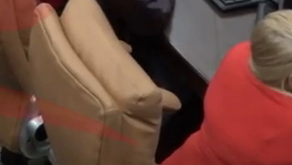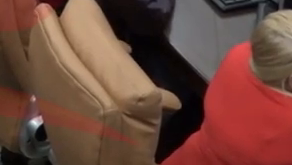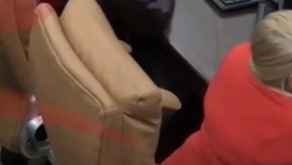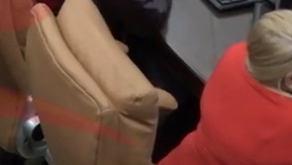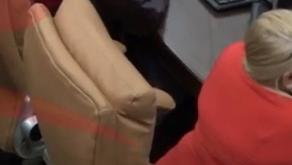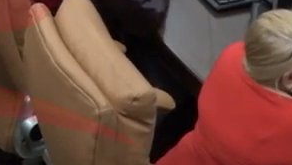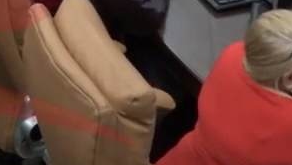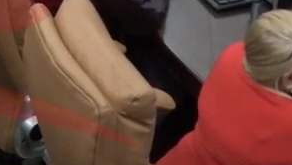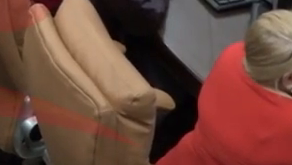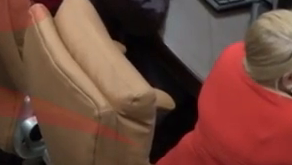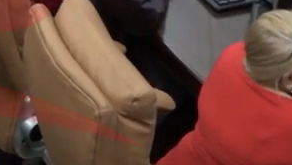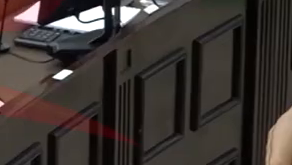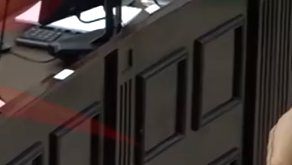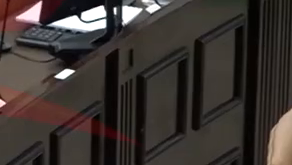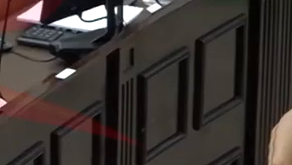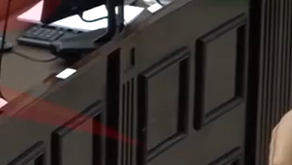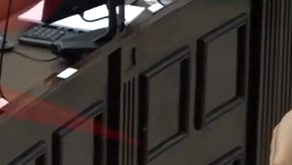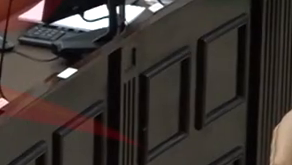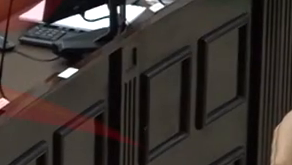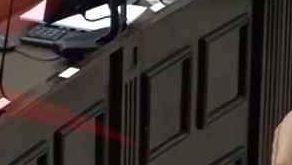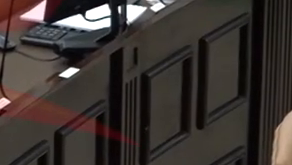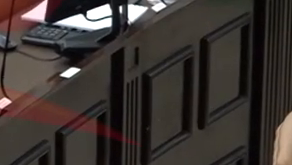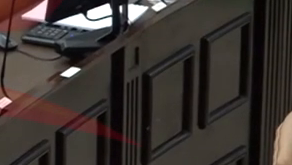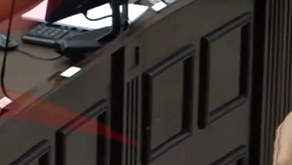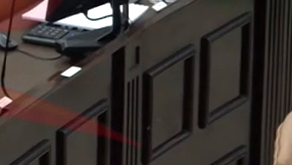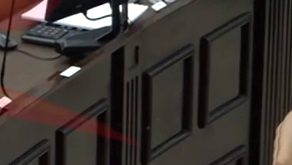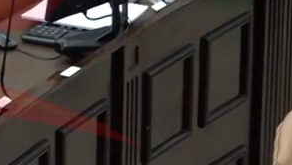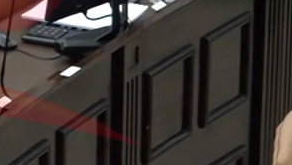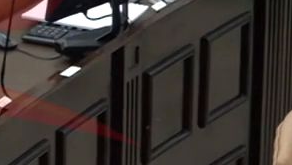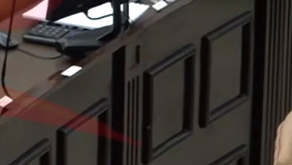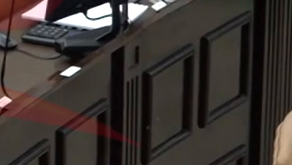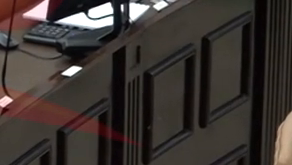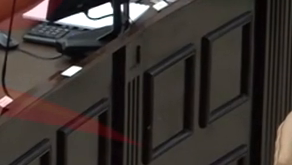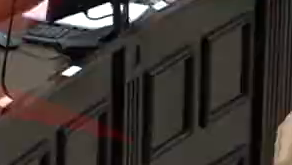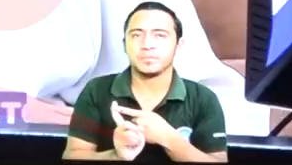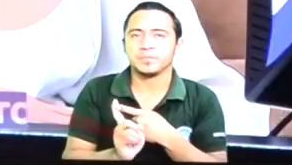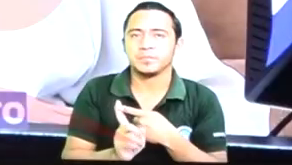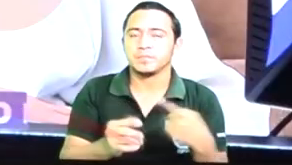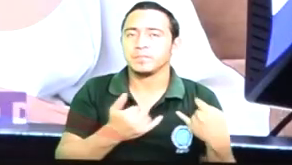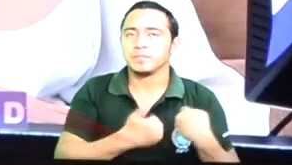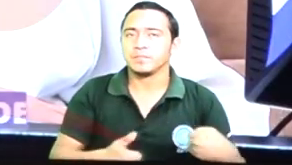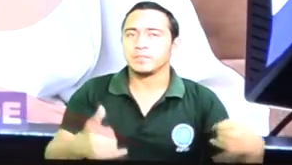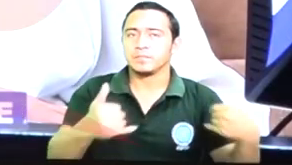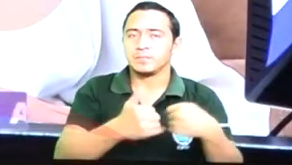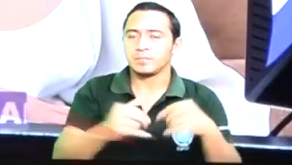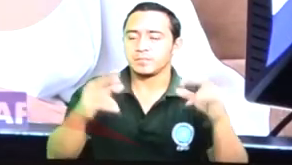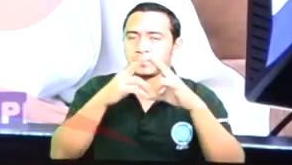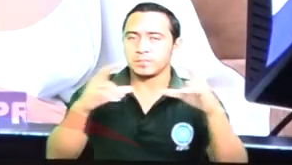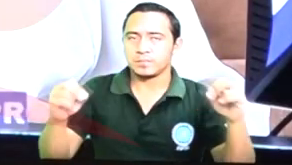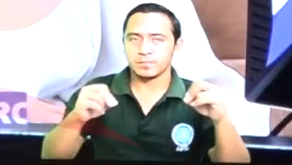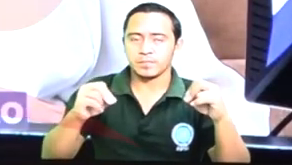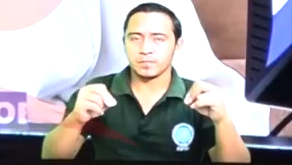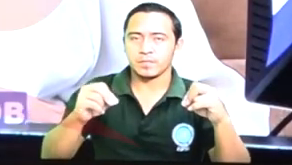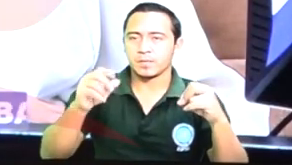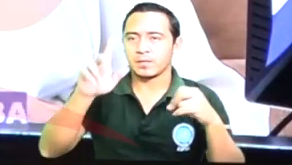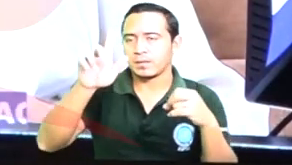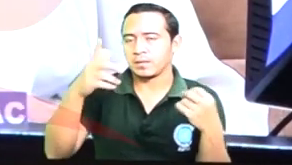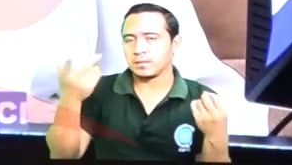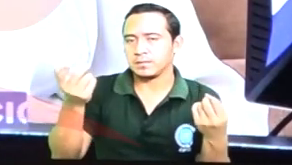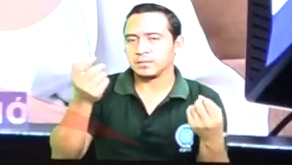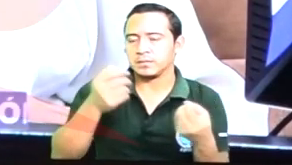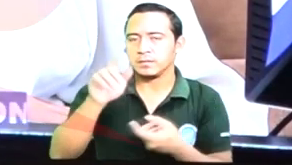prevenir las amenazas a la seguridad de la información del país. El Instituto Nicaragüense de Telecomunicaciones y